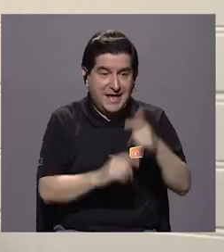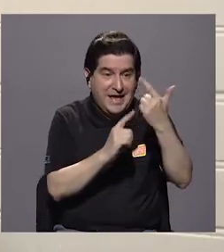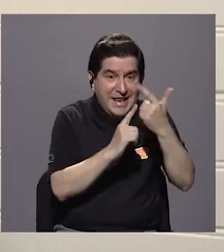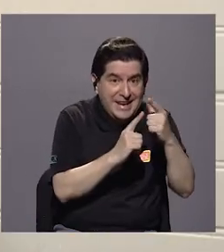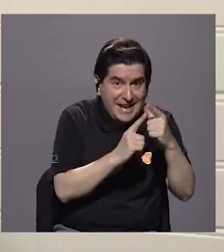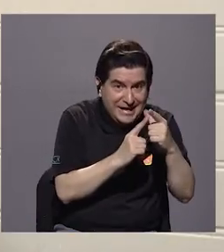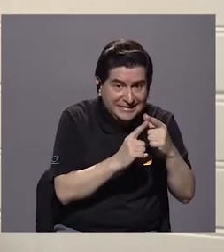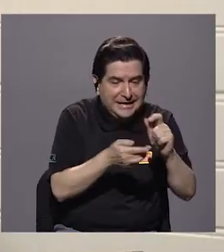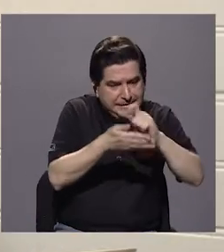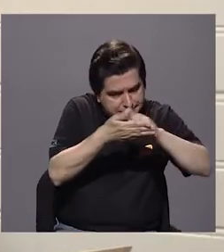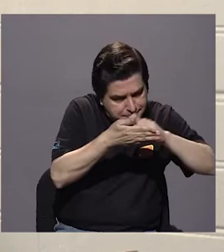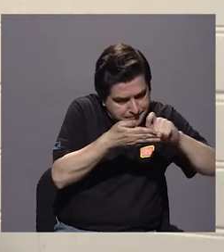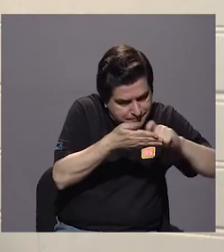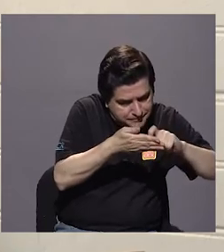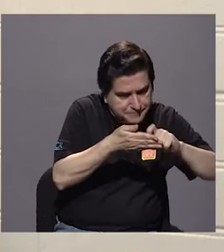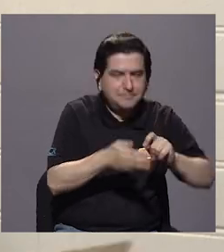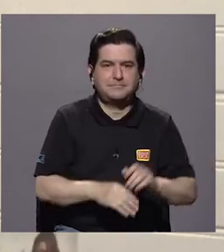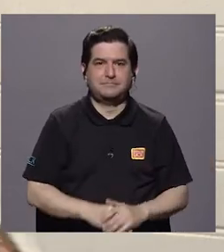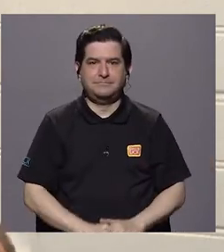canciones,